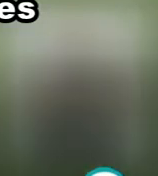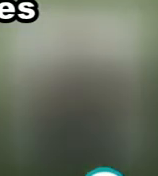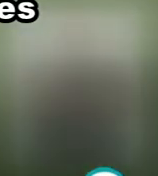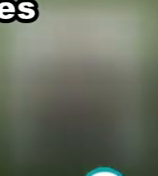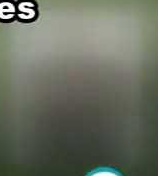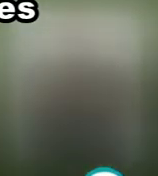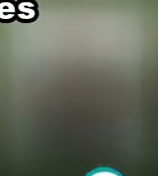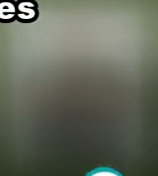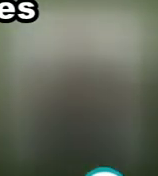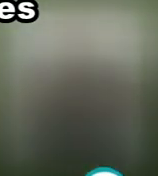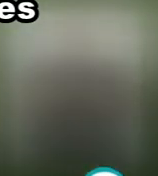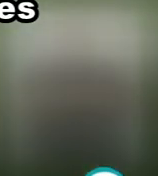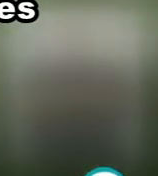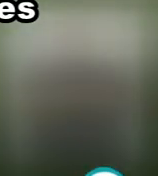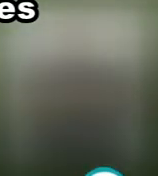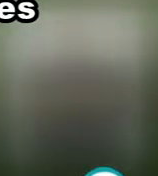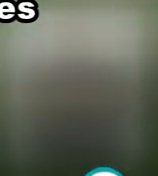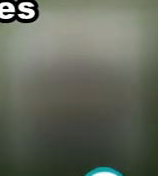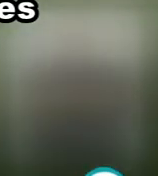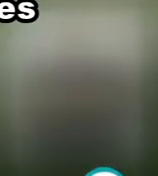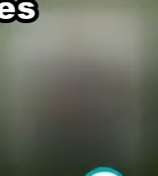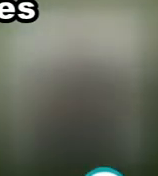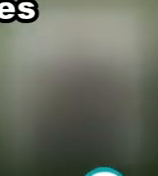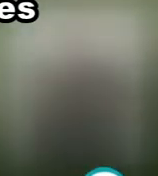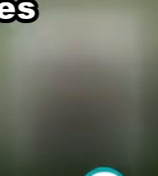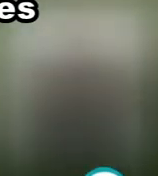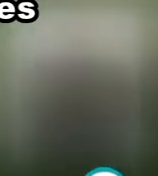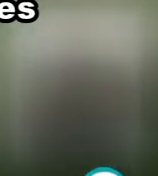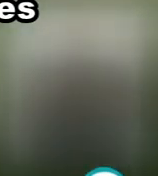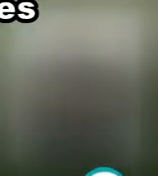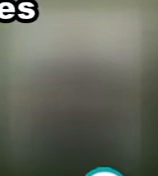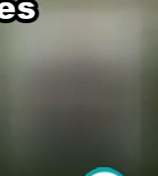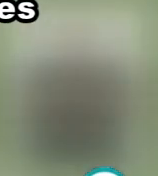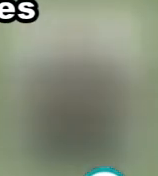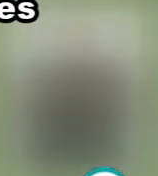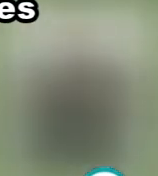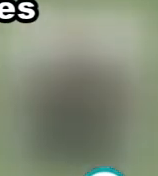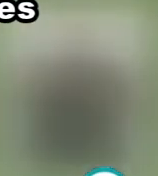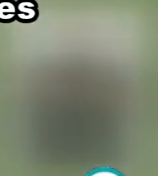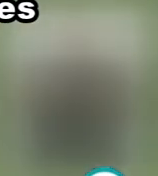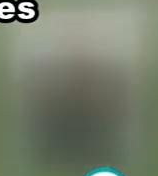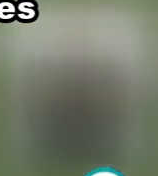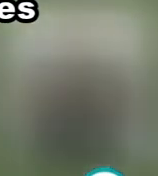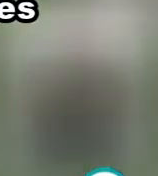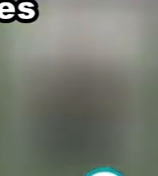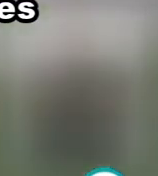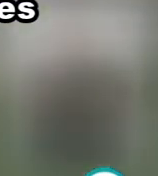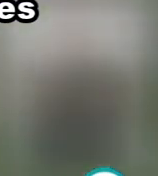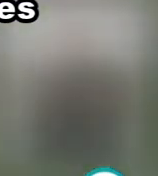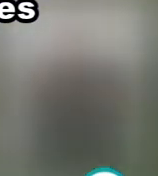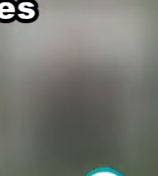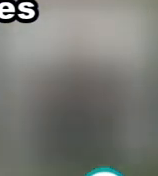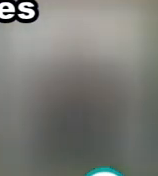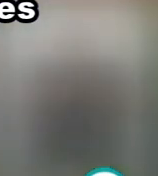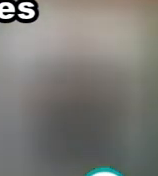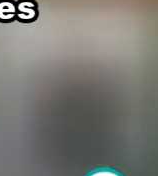falta de Juan Cruz, la expulsión, pero con un jugador menos incluso, Josán. Ojo Josán,